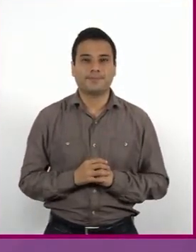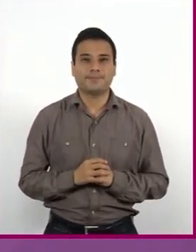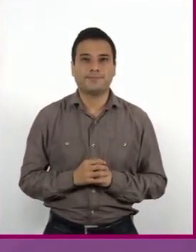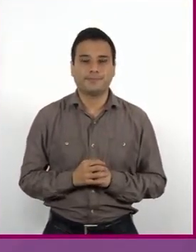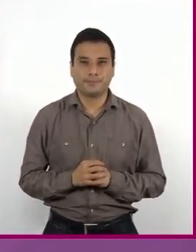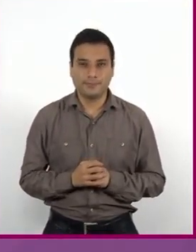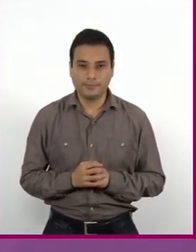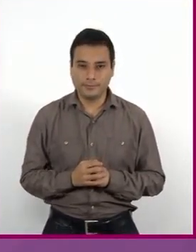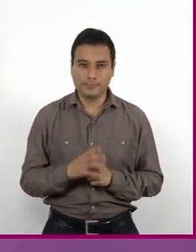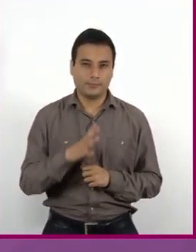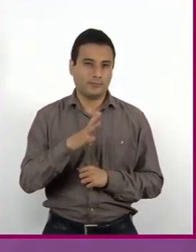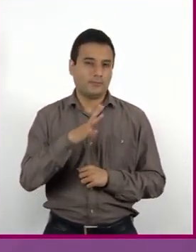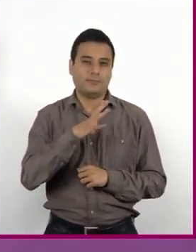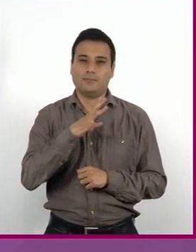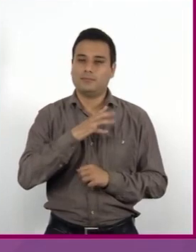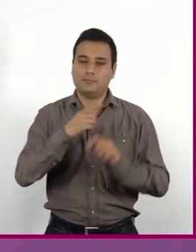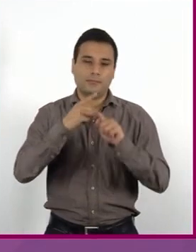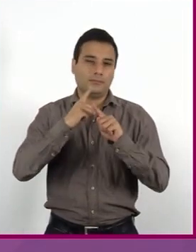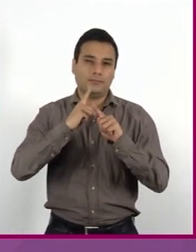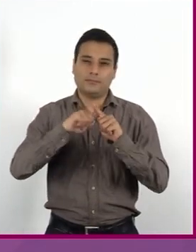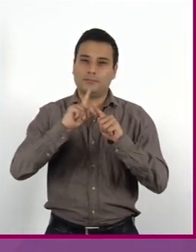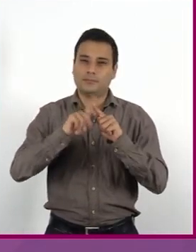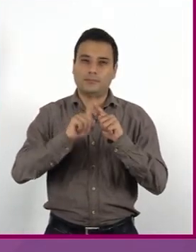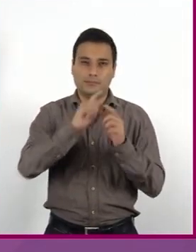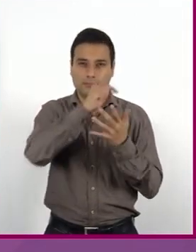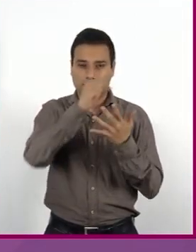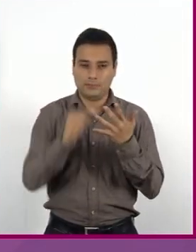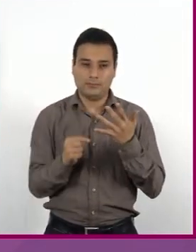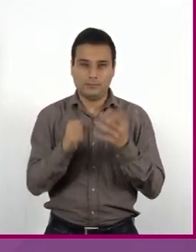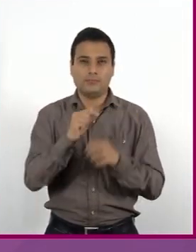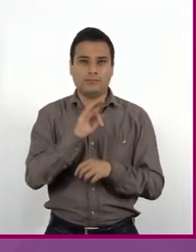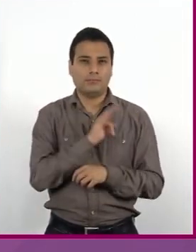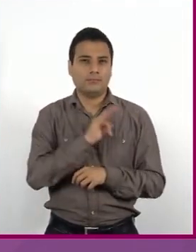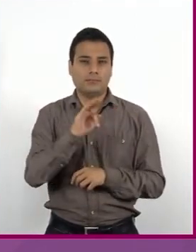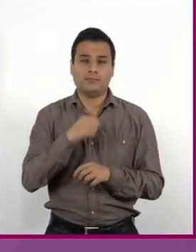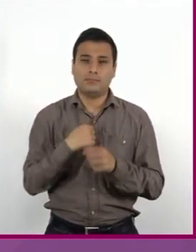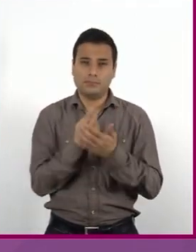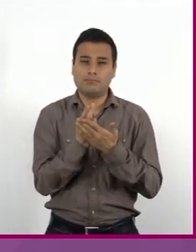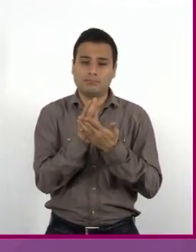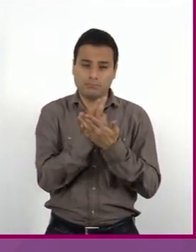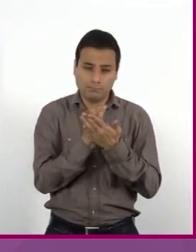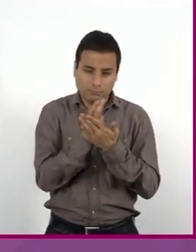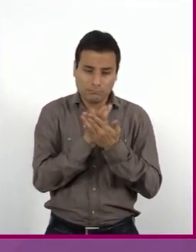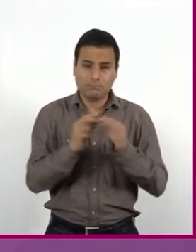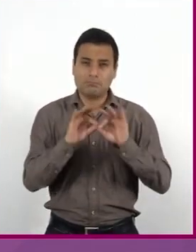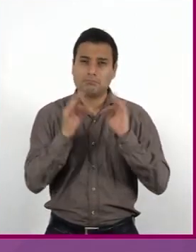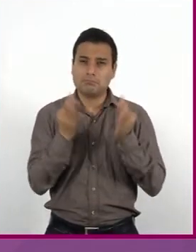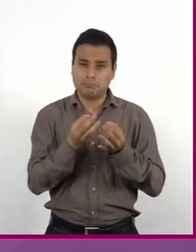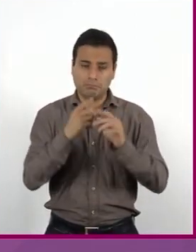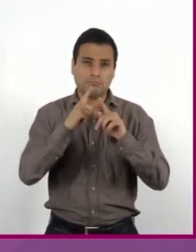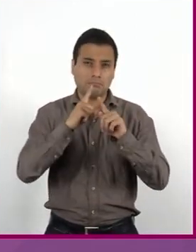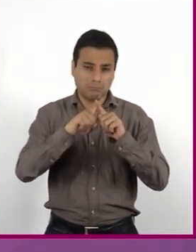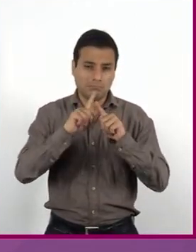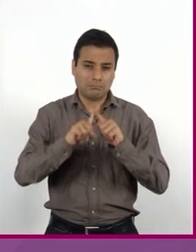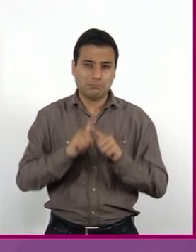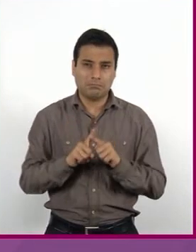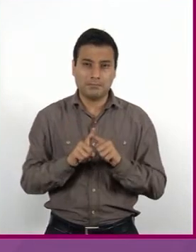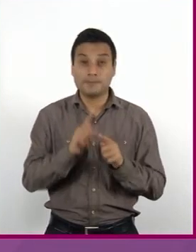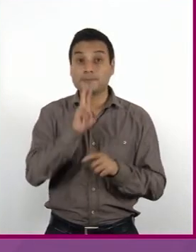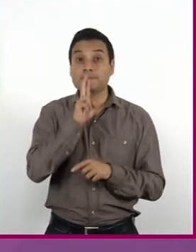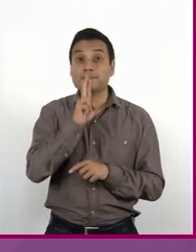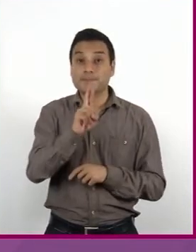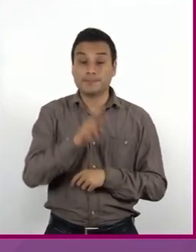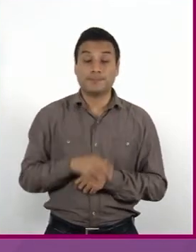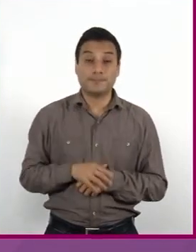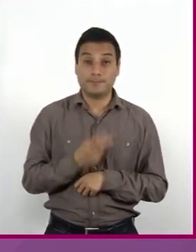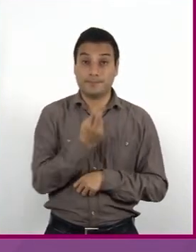tenemos un número infinito de posibilidades, pues podemos trazar todas aquellas figuras cuya medida del área sea igual a